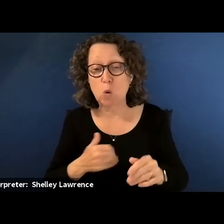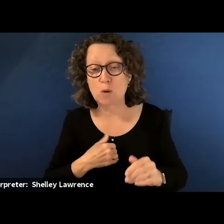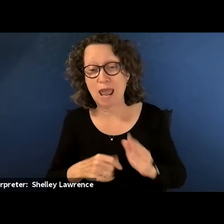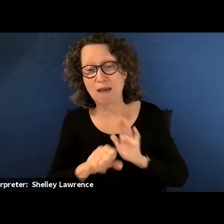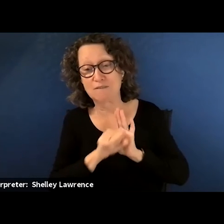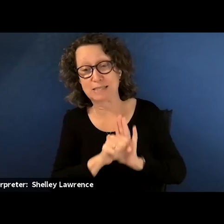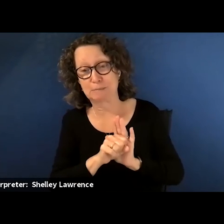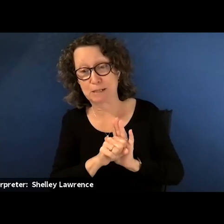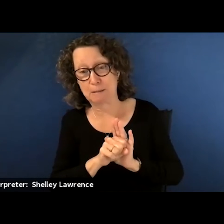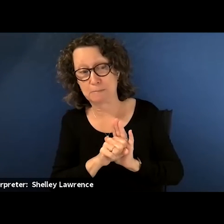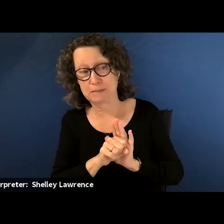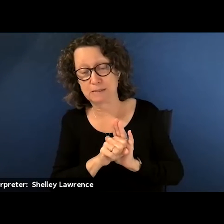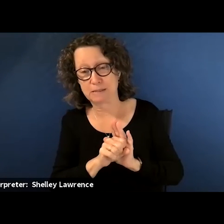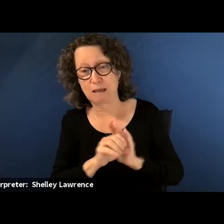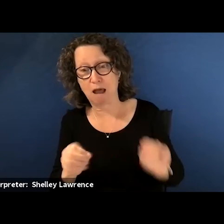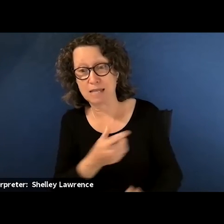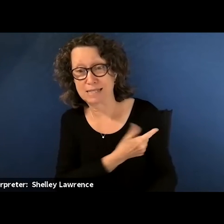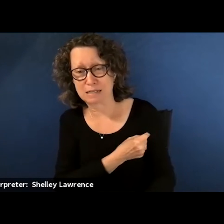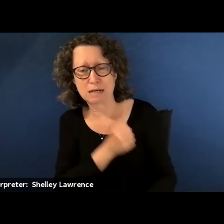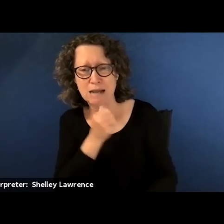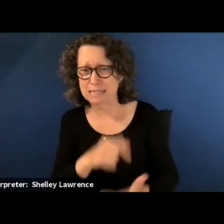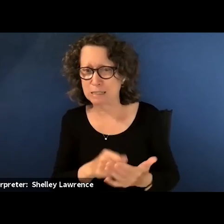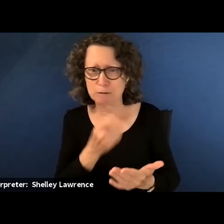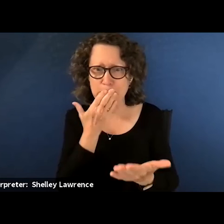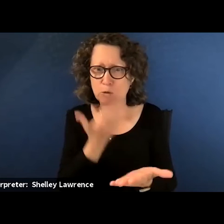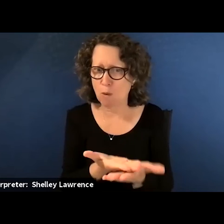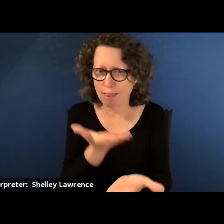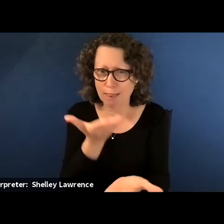propagar el virus.